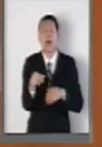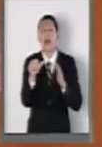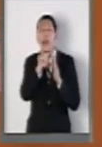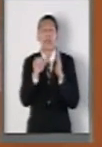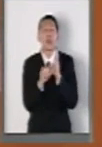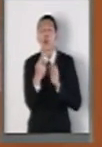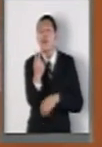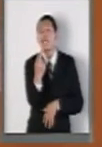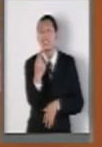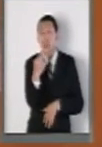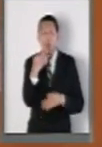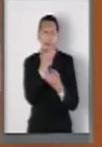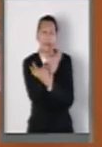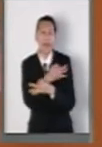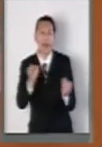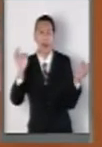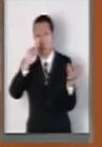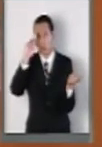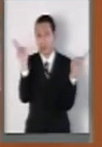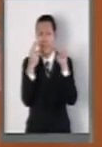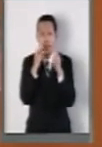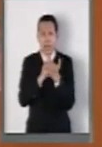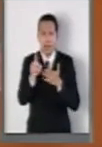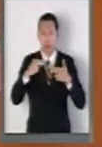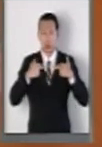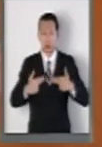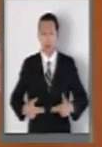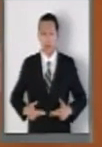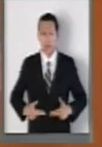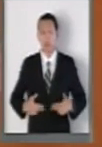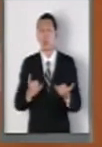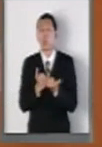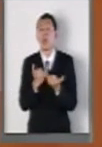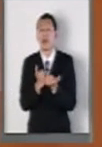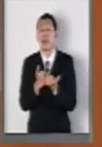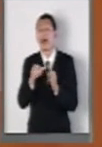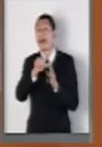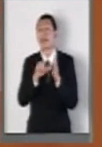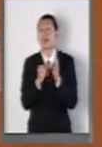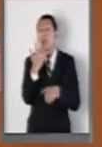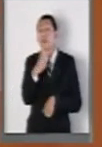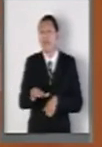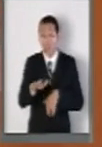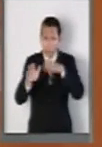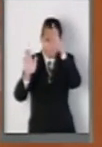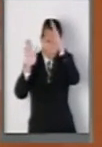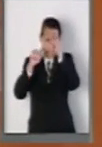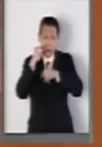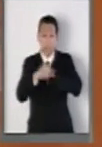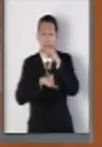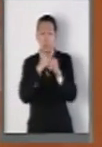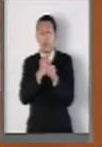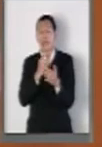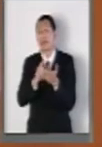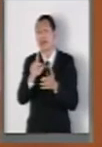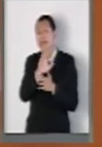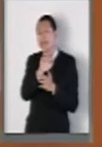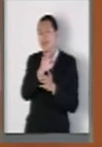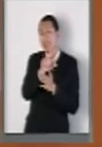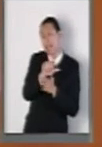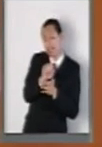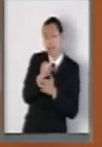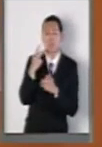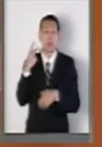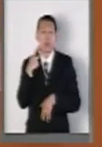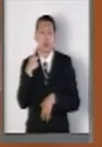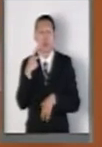25 de la Declaración Universal de los Derechos Humanos, el 10 del Pacto Internacional de Derechos Civiles y Políticos, como el